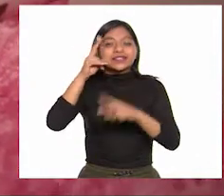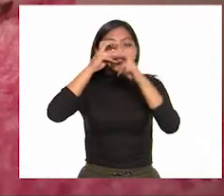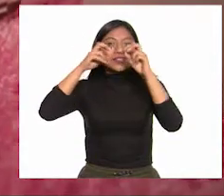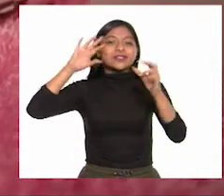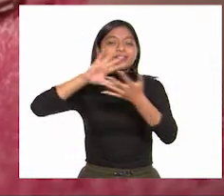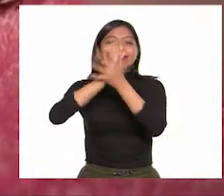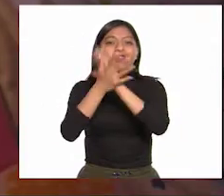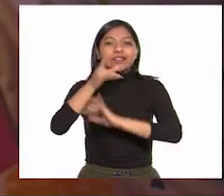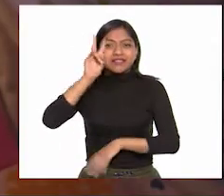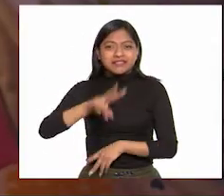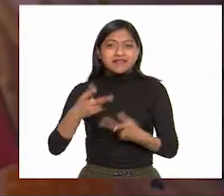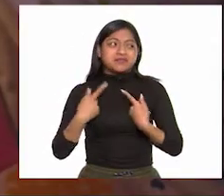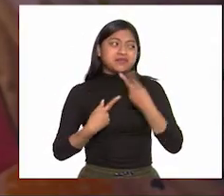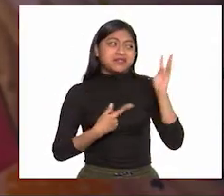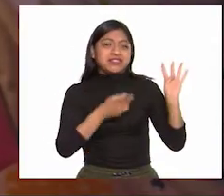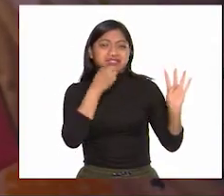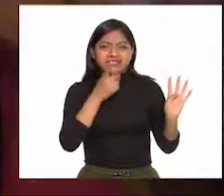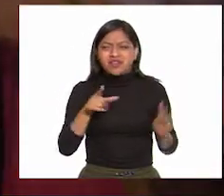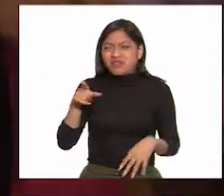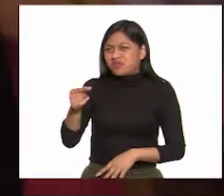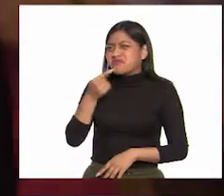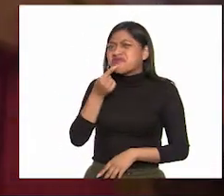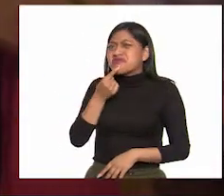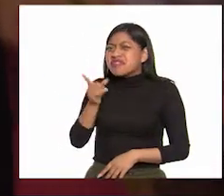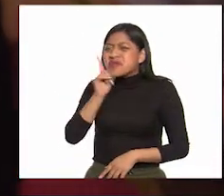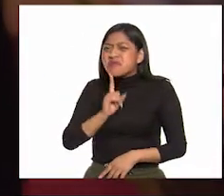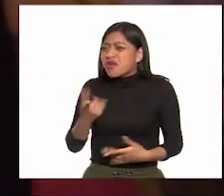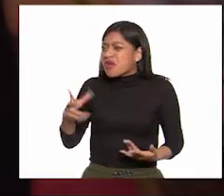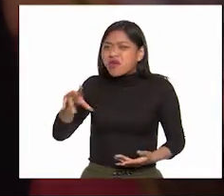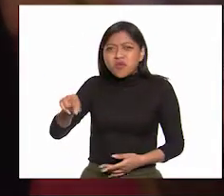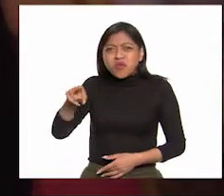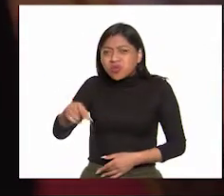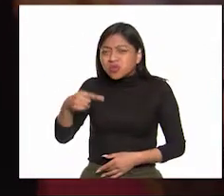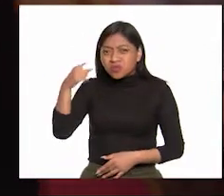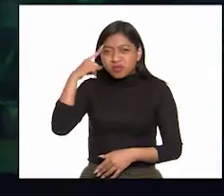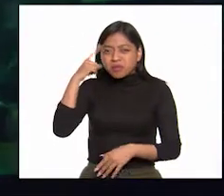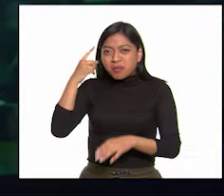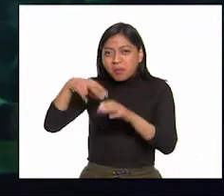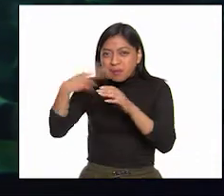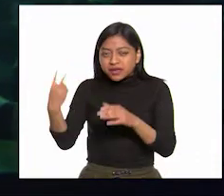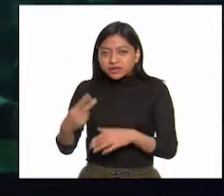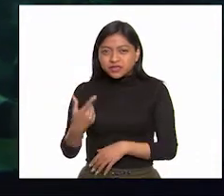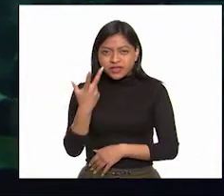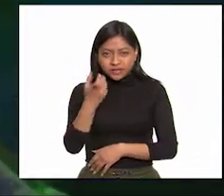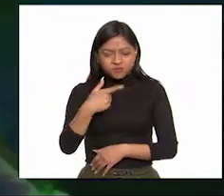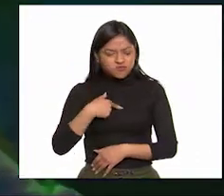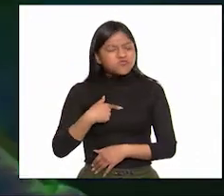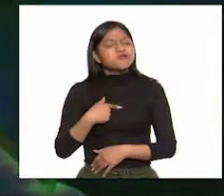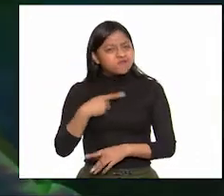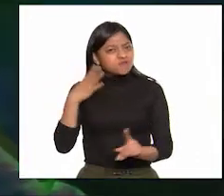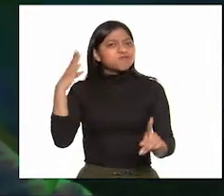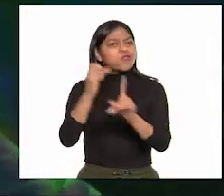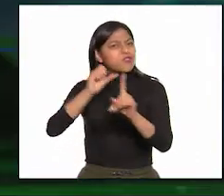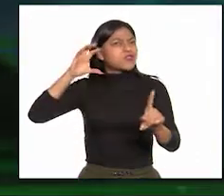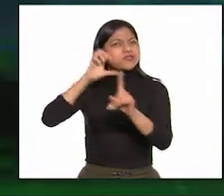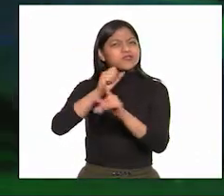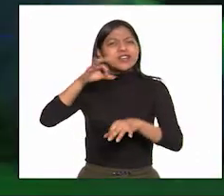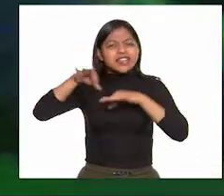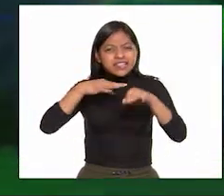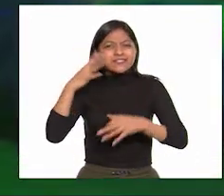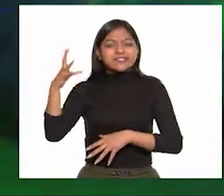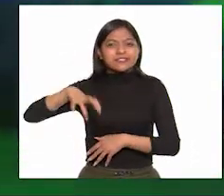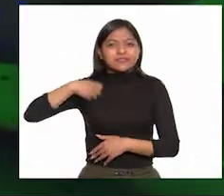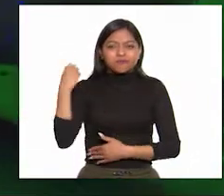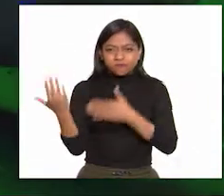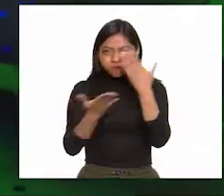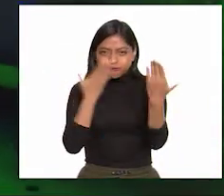veces la gente me dijera: las niñas no pueden, son cabezas huecas. Esas voces me retaron para estudiar y trabajar en crear algo que